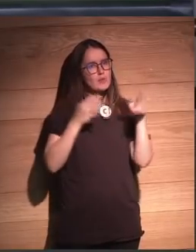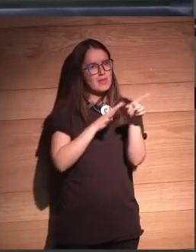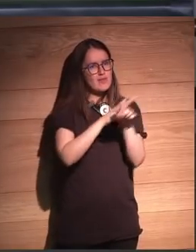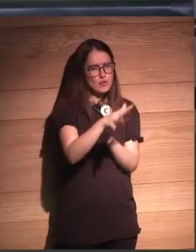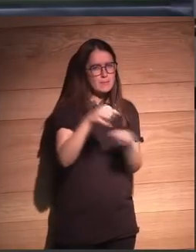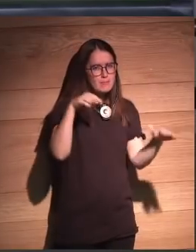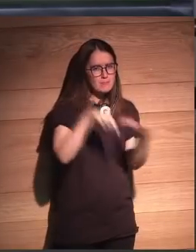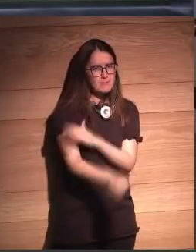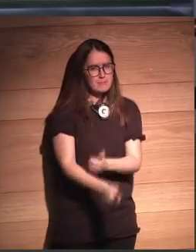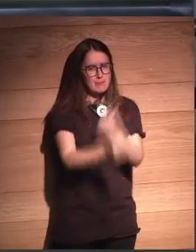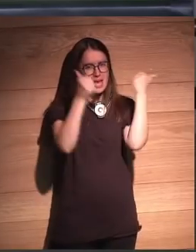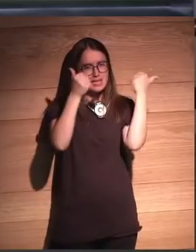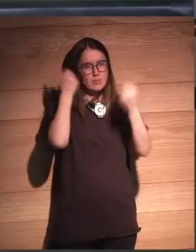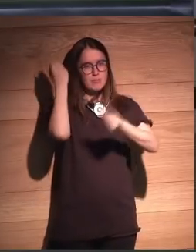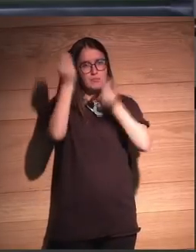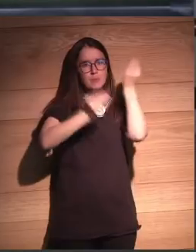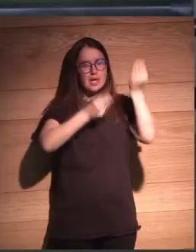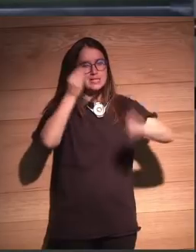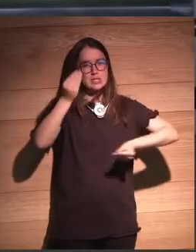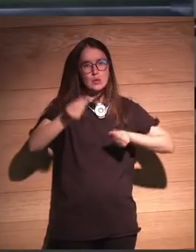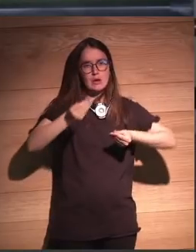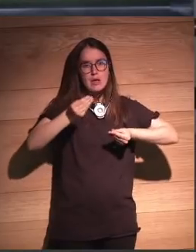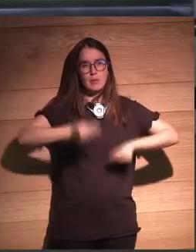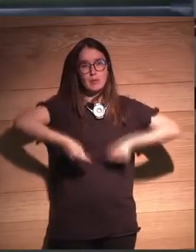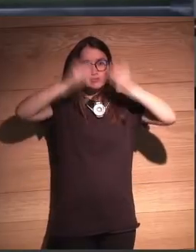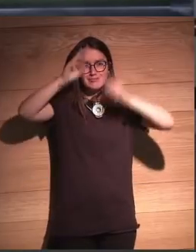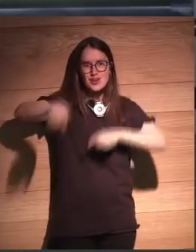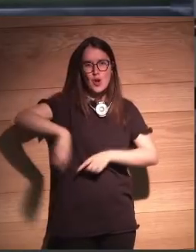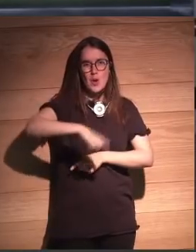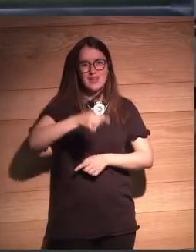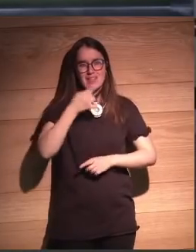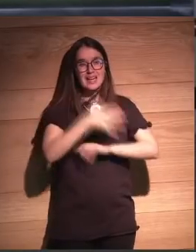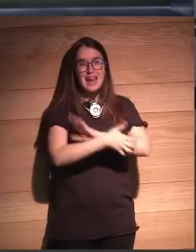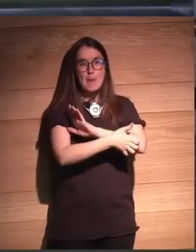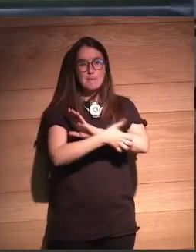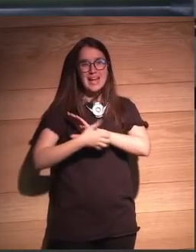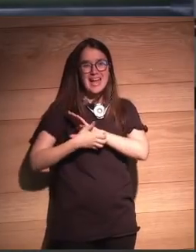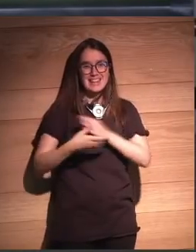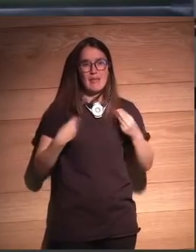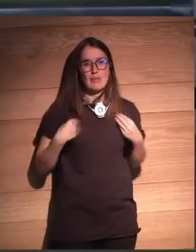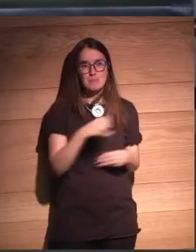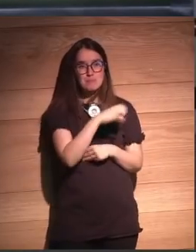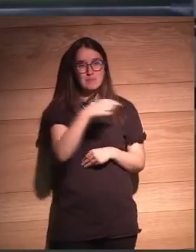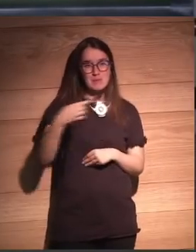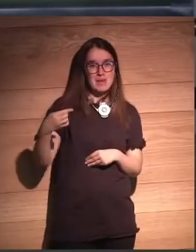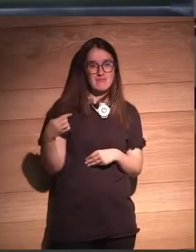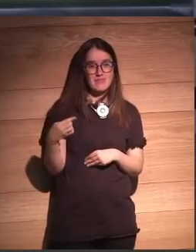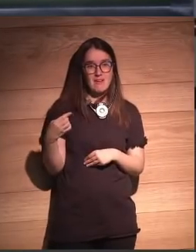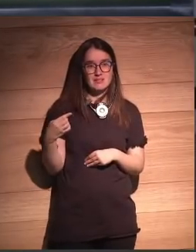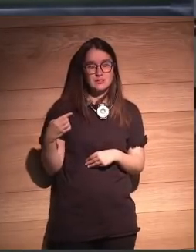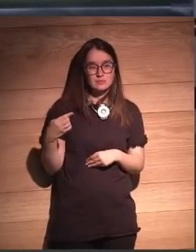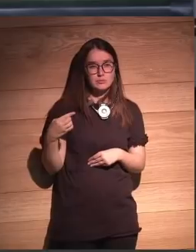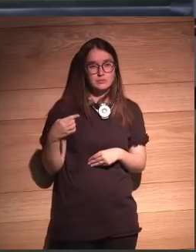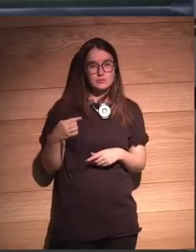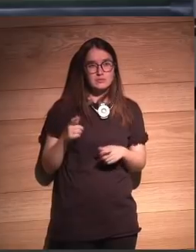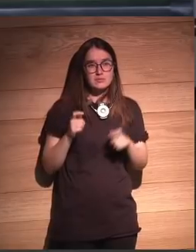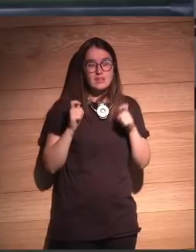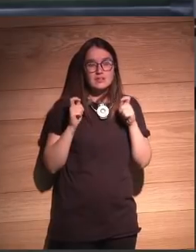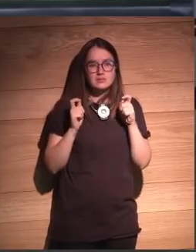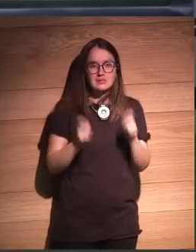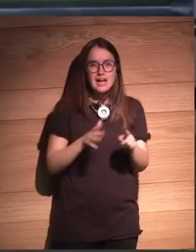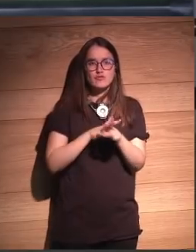más profunda. Creo que no es descabellado decir que la precariedad de vivienda está dando